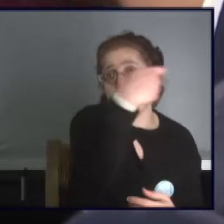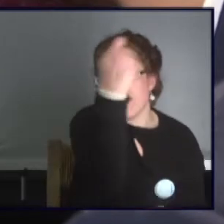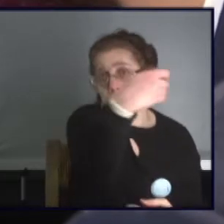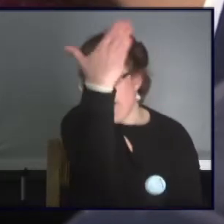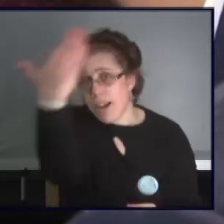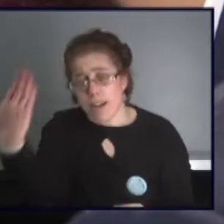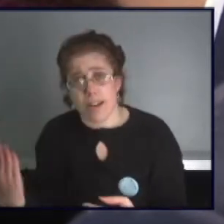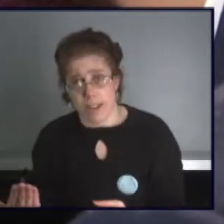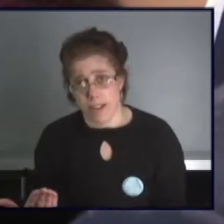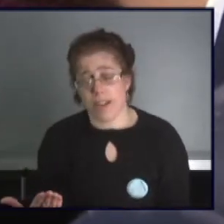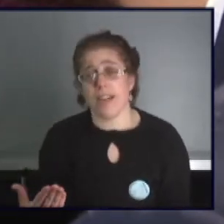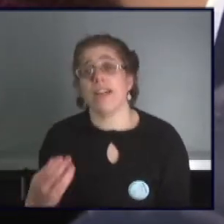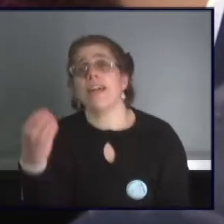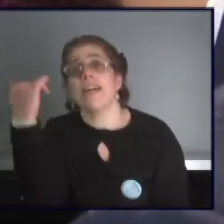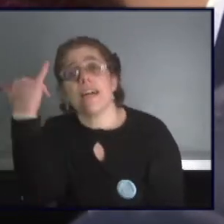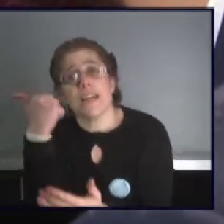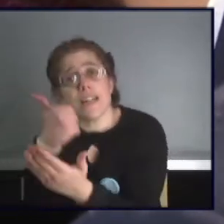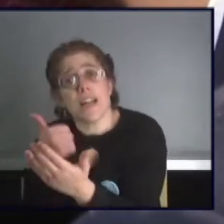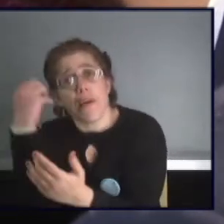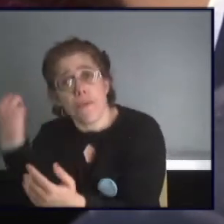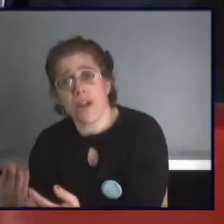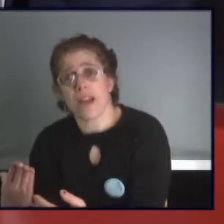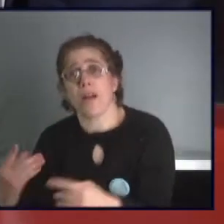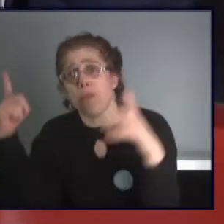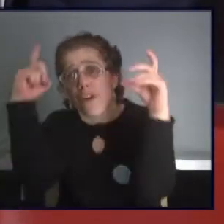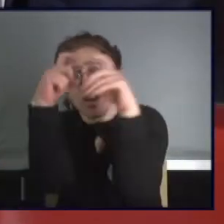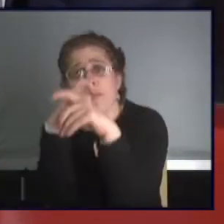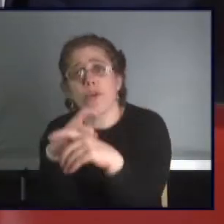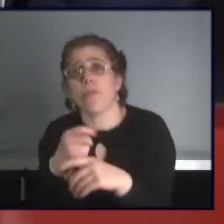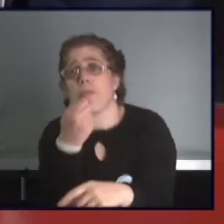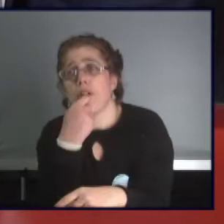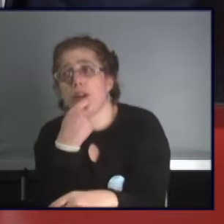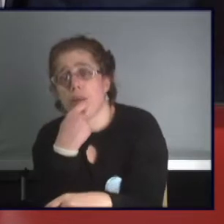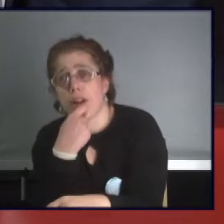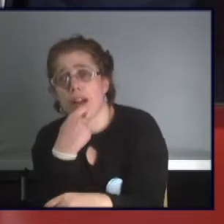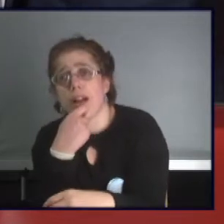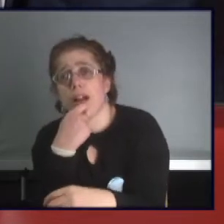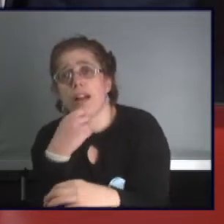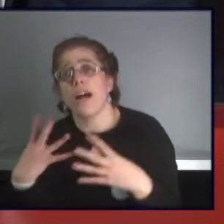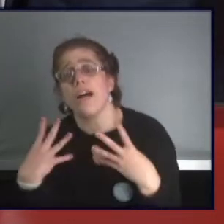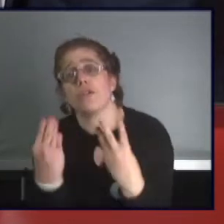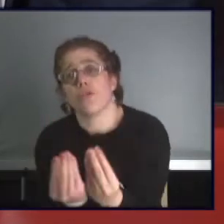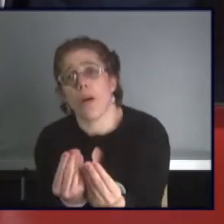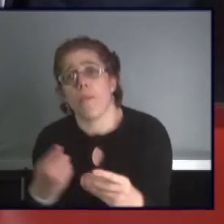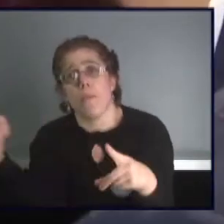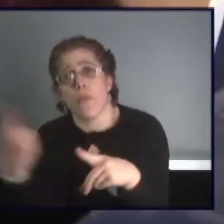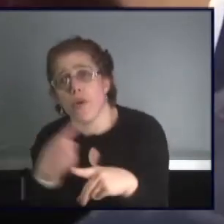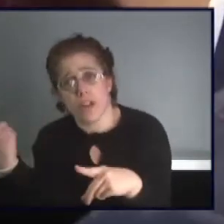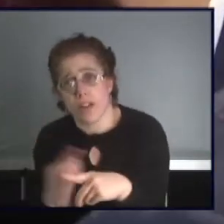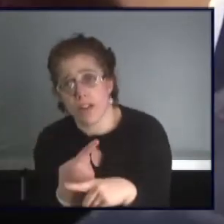bien el problema es que por ejemplo la ayuda por hijo quedó estancado en el valor